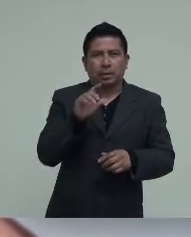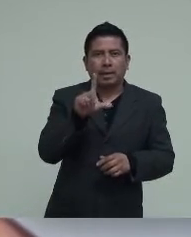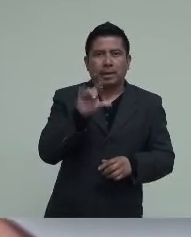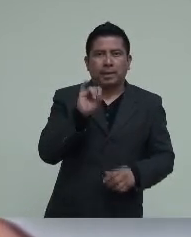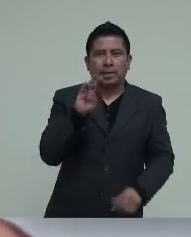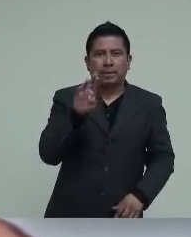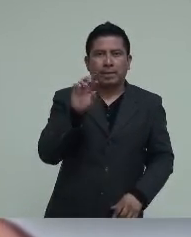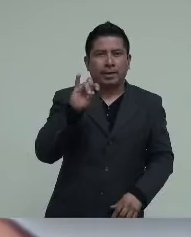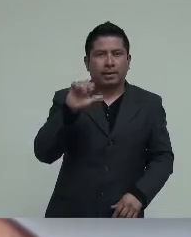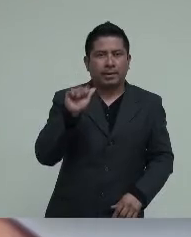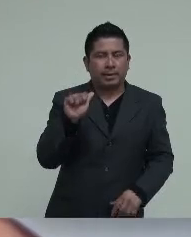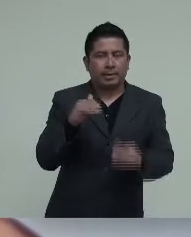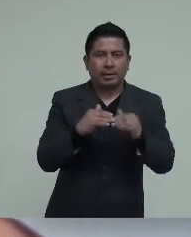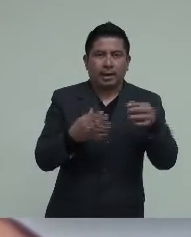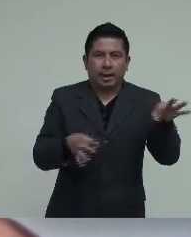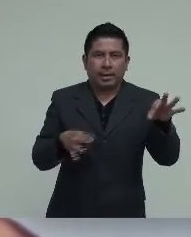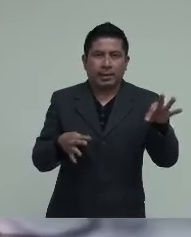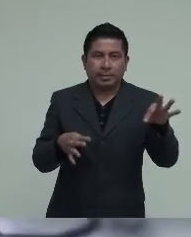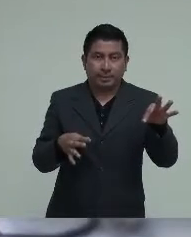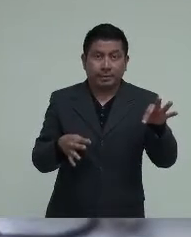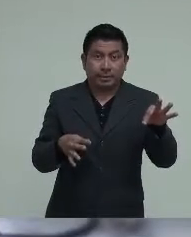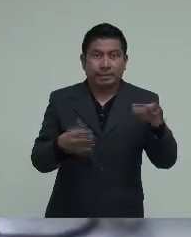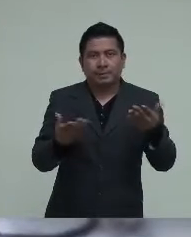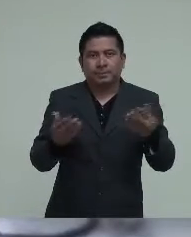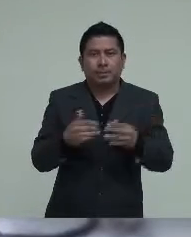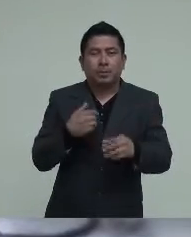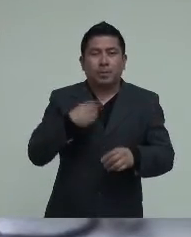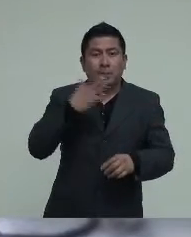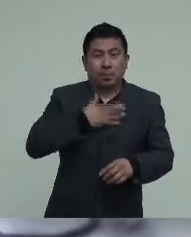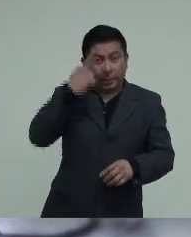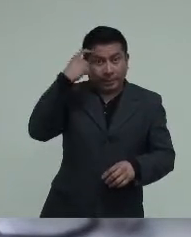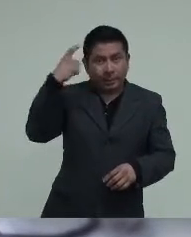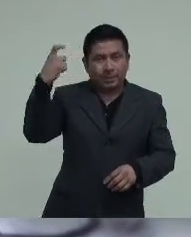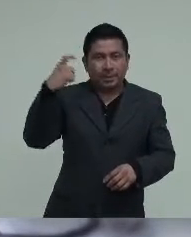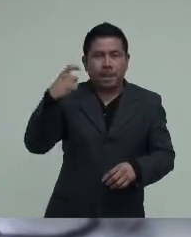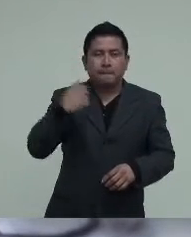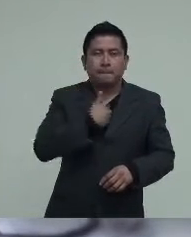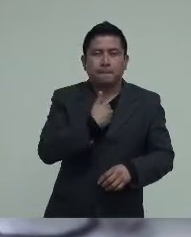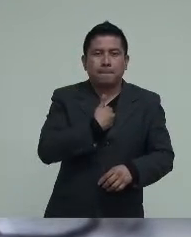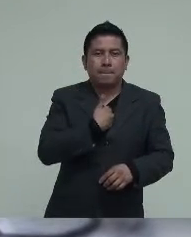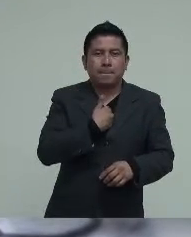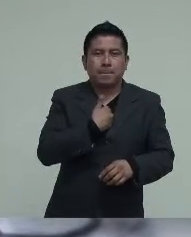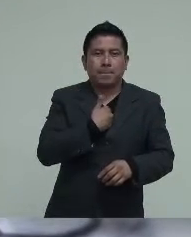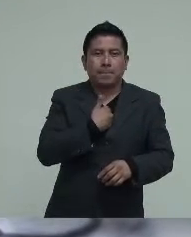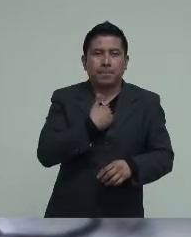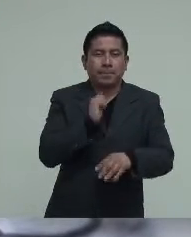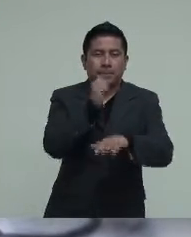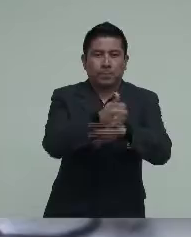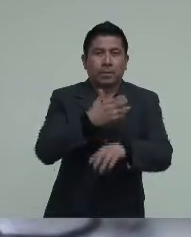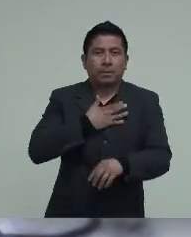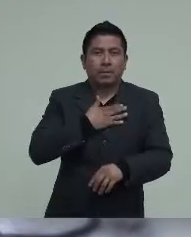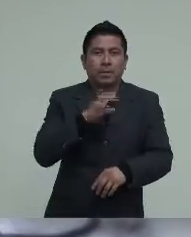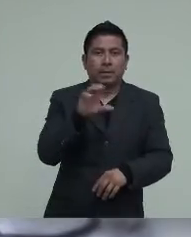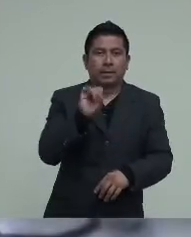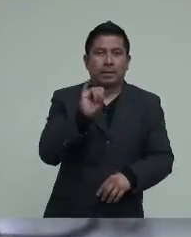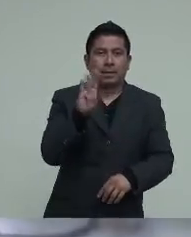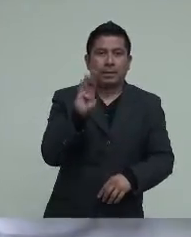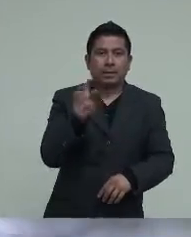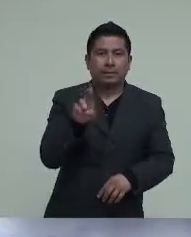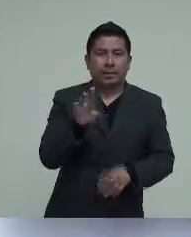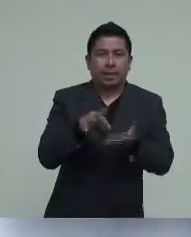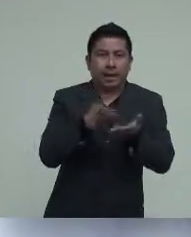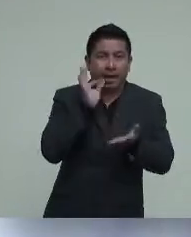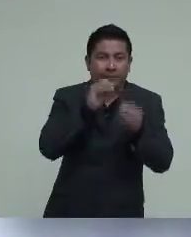cosas de librería, papelería. Bueno, mi sueño es crear